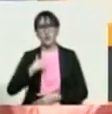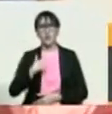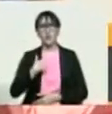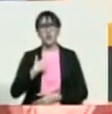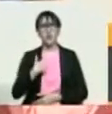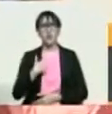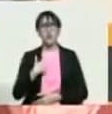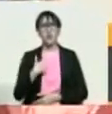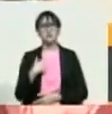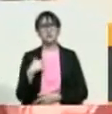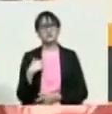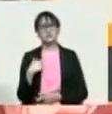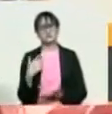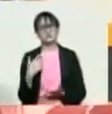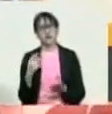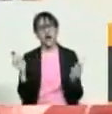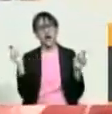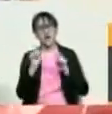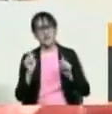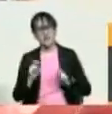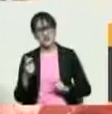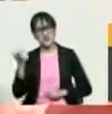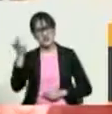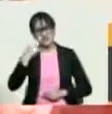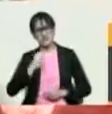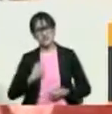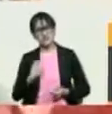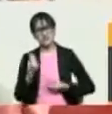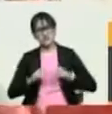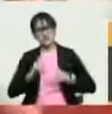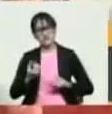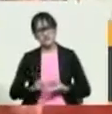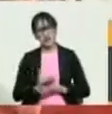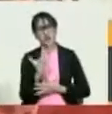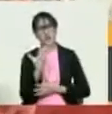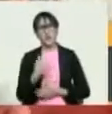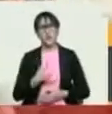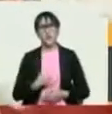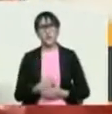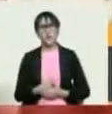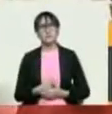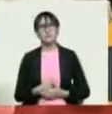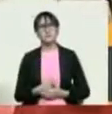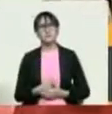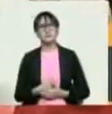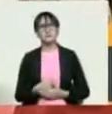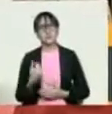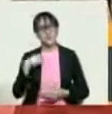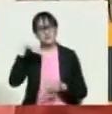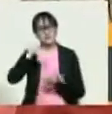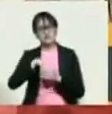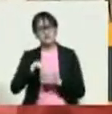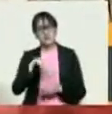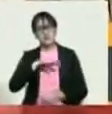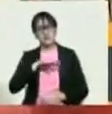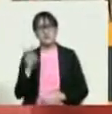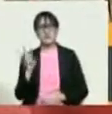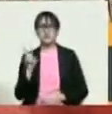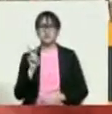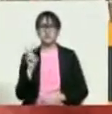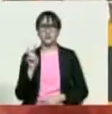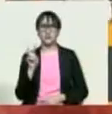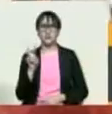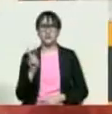el torno artista creador y una visión a la patria